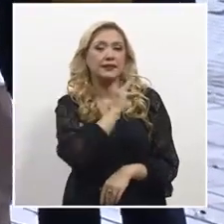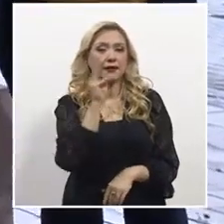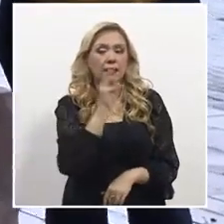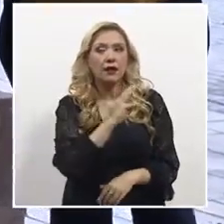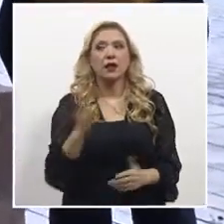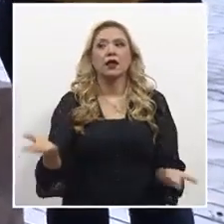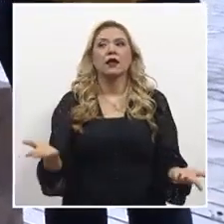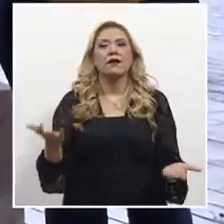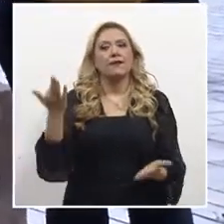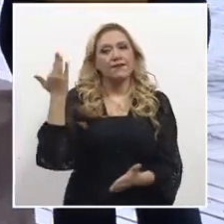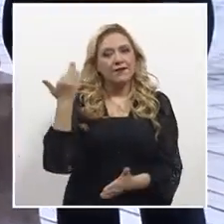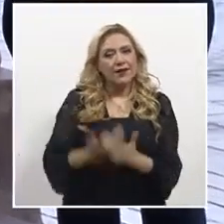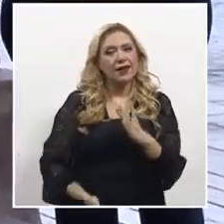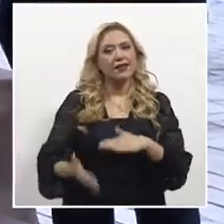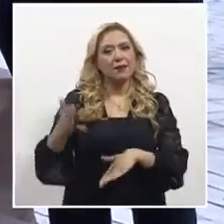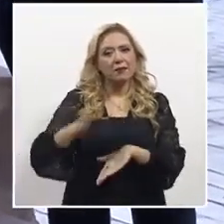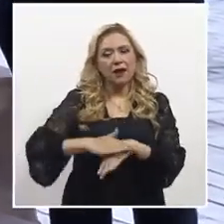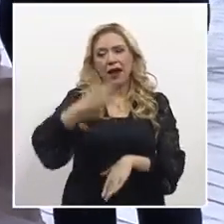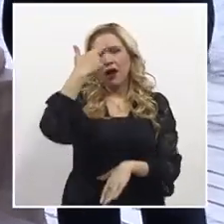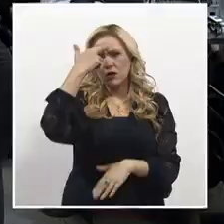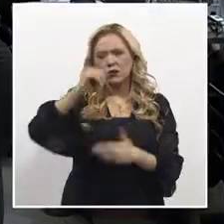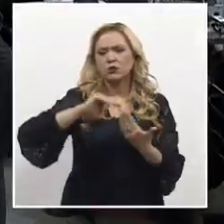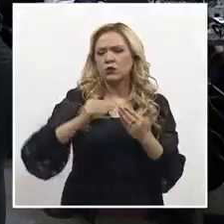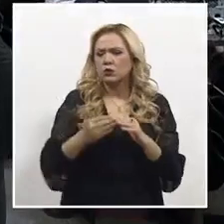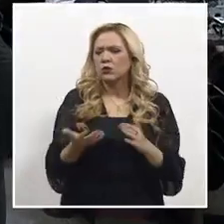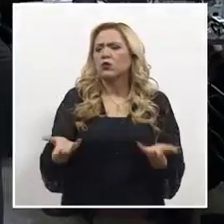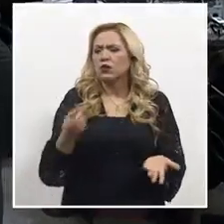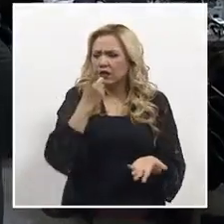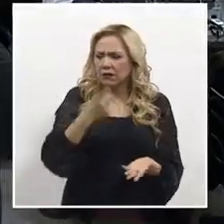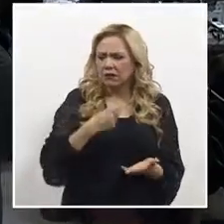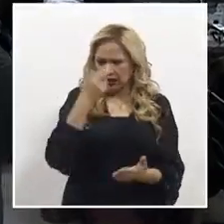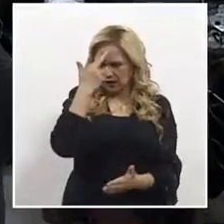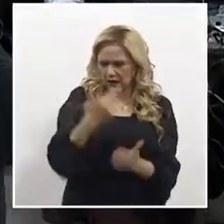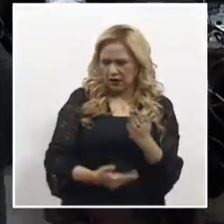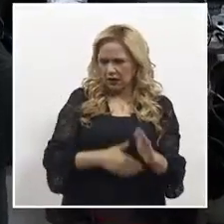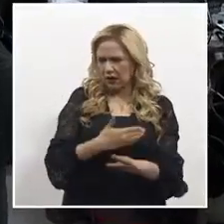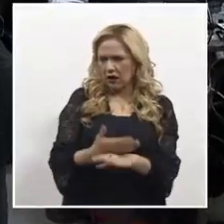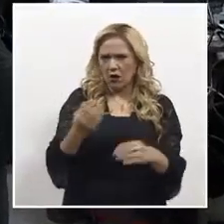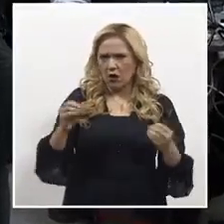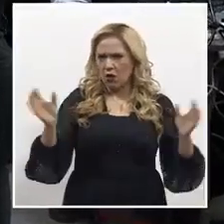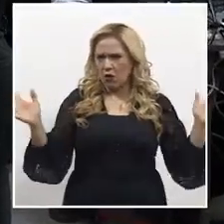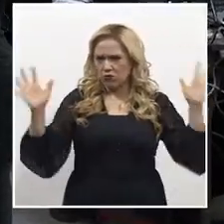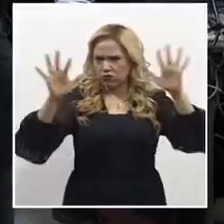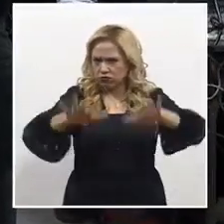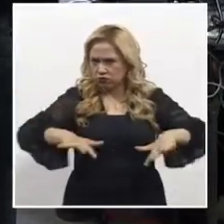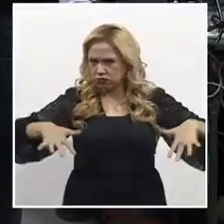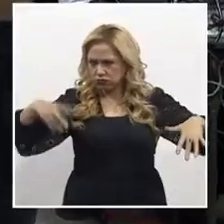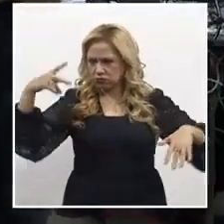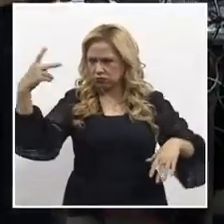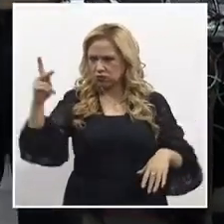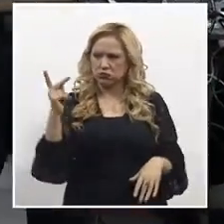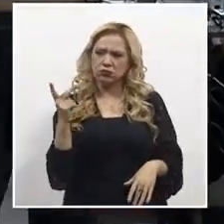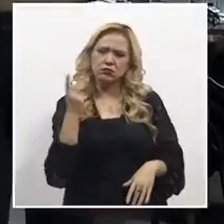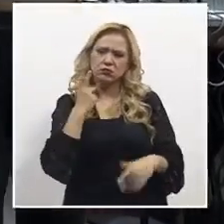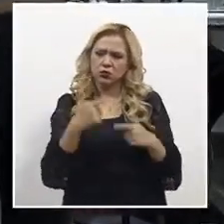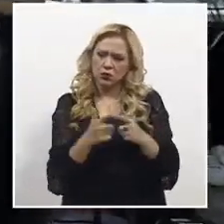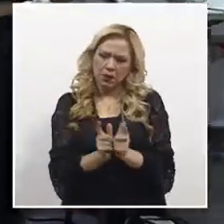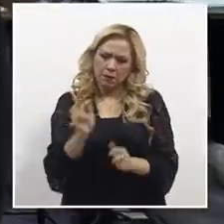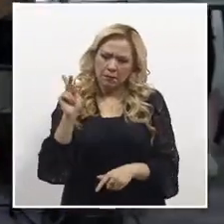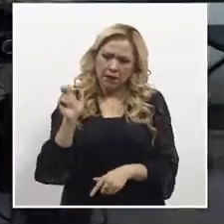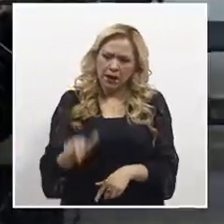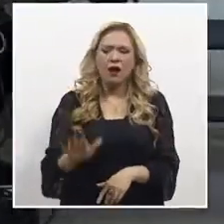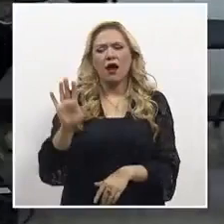careció de exhaustividad para fundar la supuesta violación al desarrollo de la Asamblea Municipal del partido, por lo que ordenó emitir una